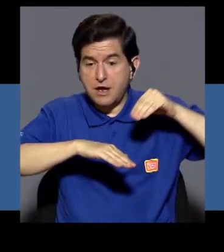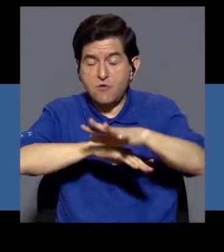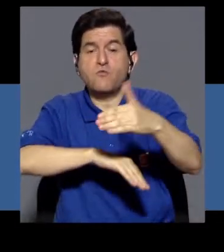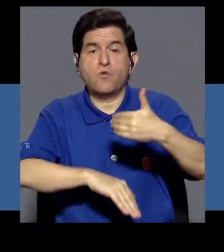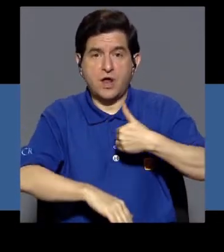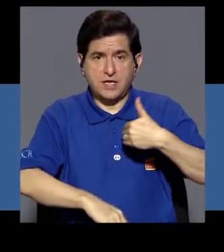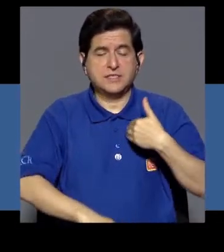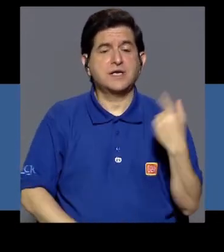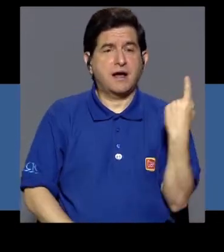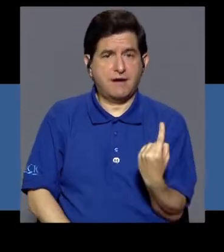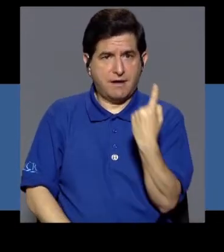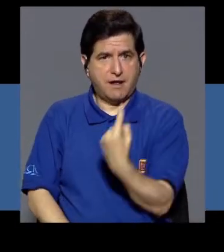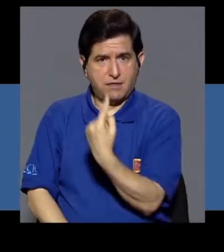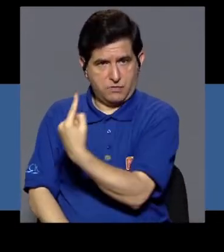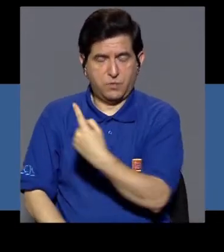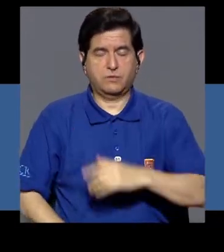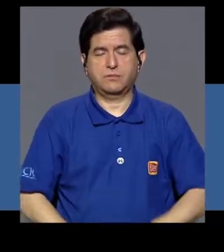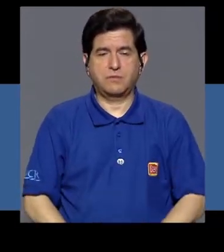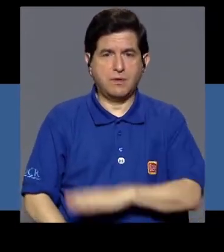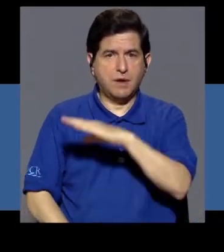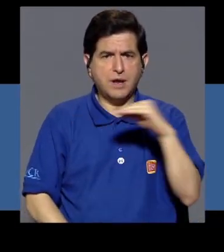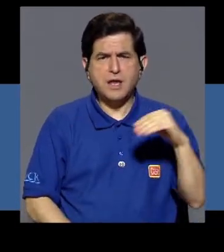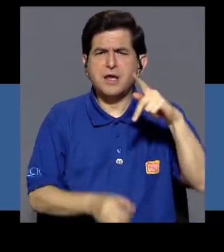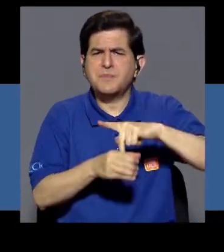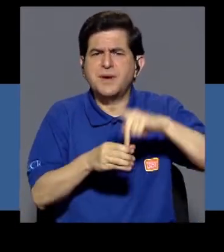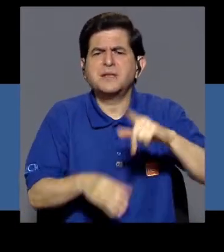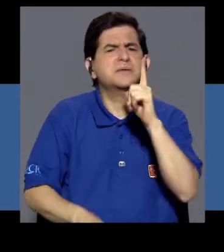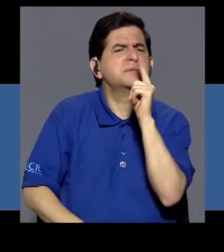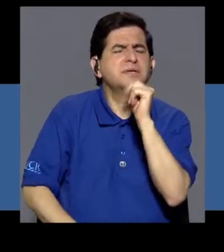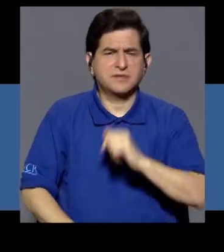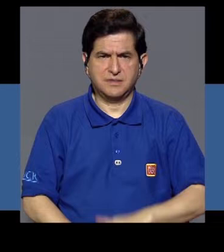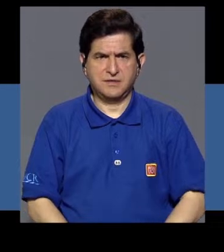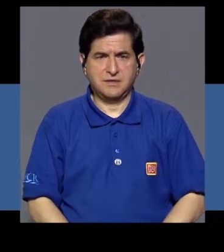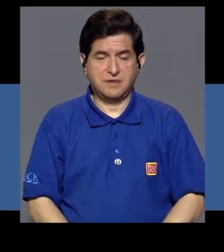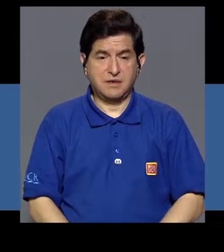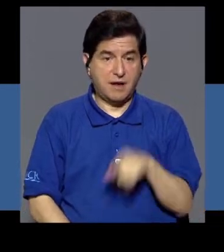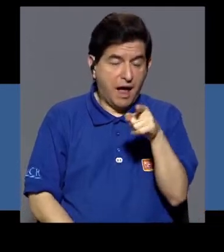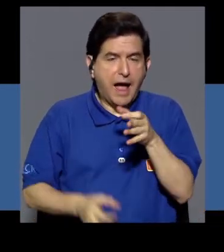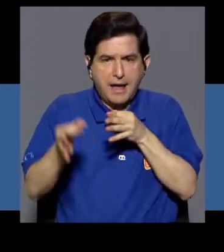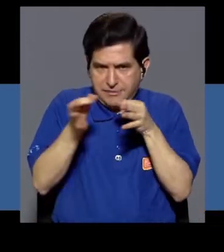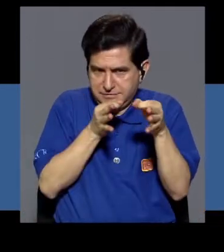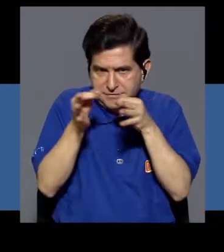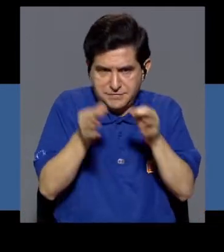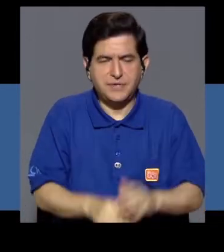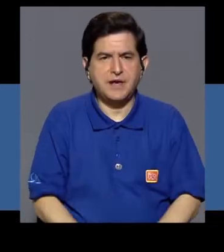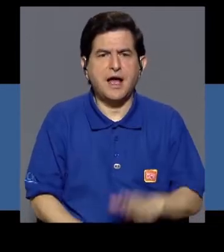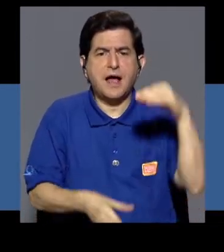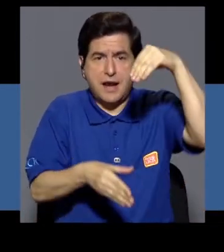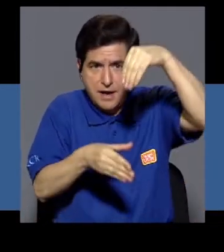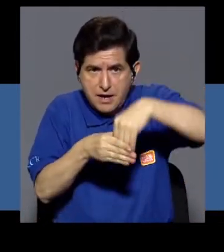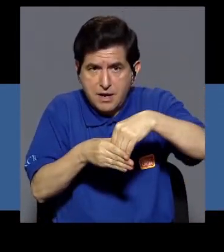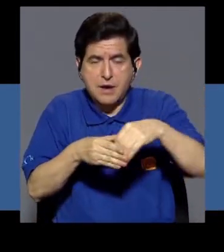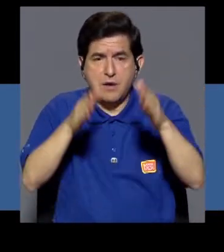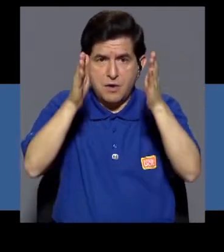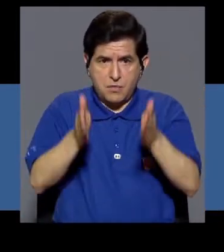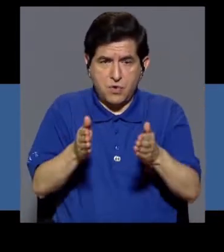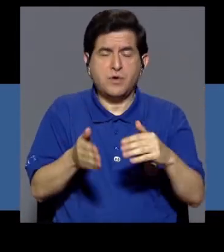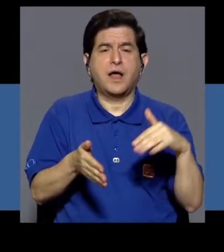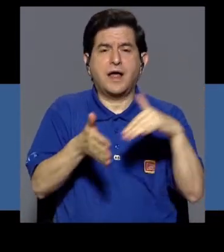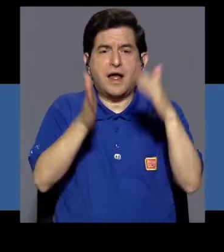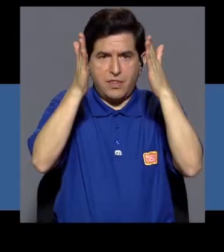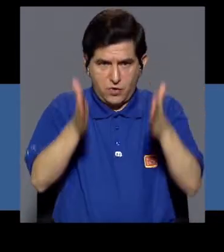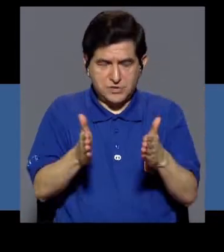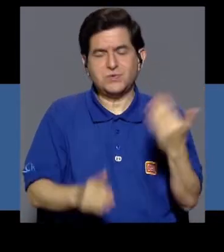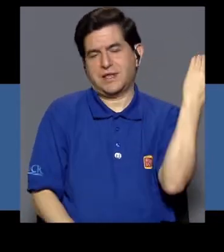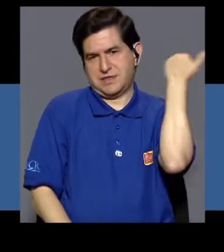cuáles son las consecuencias que sufre cada uno. ¿Y quiénes están involucrados? Aquí se explica que los involucrados